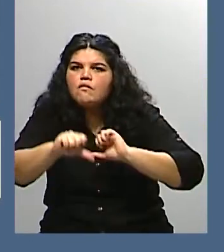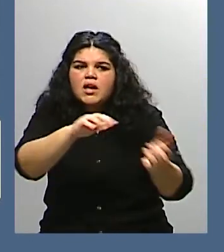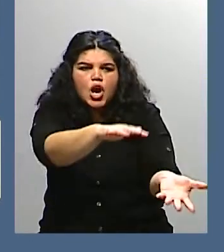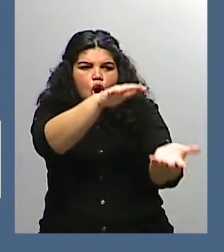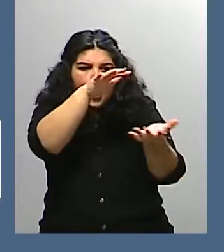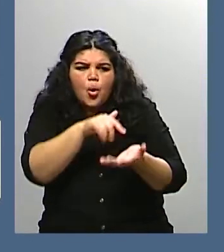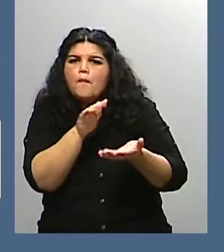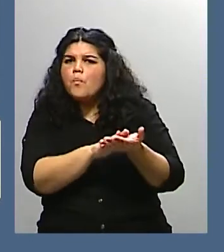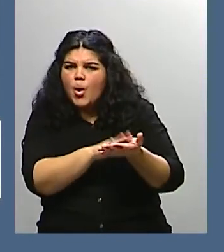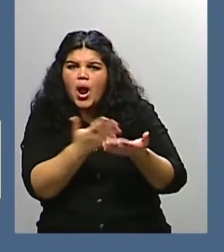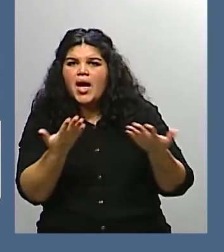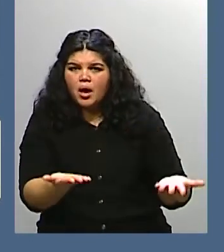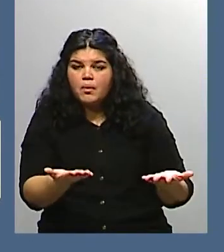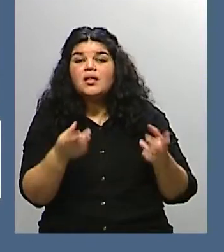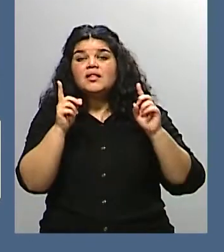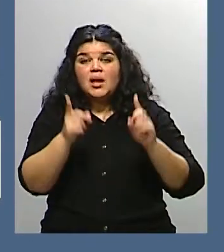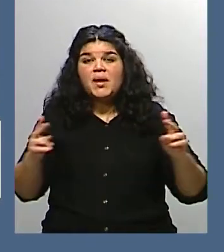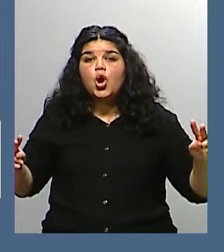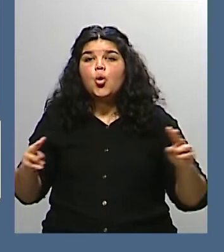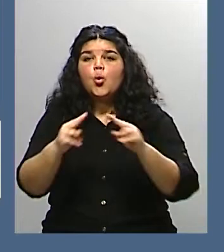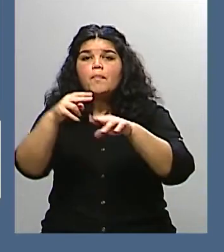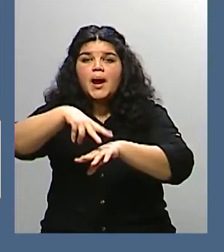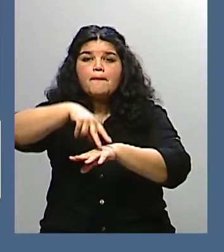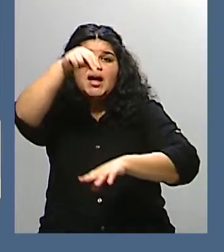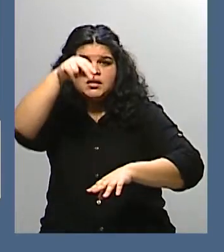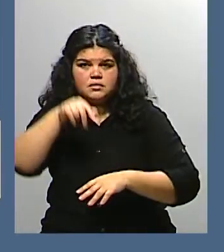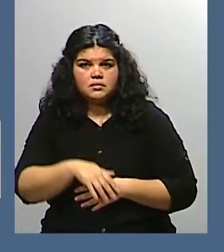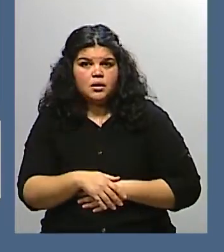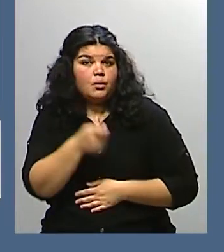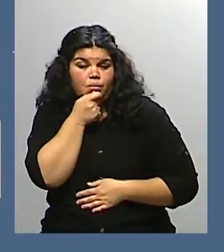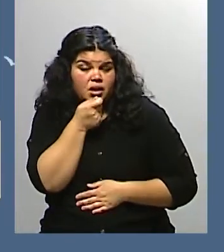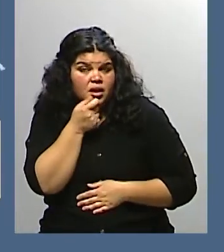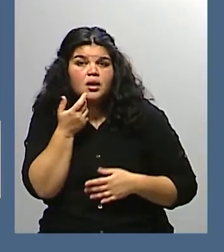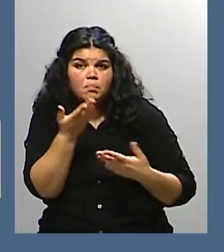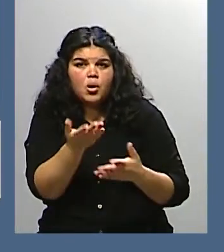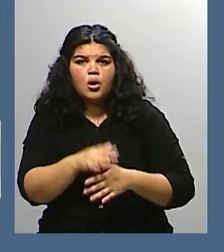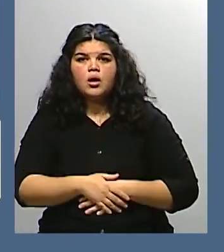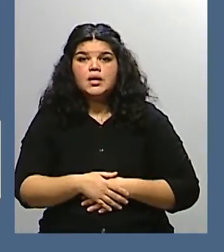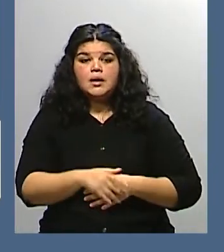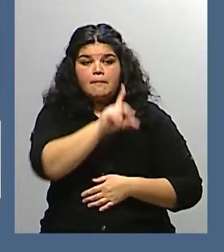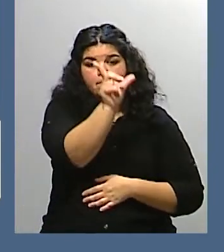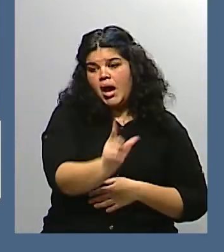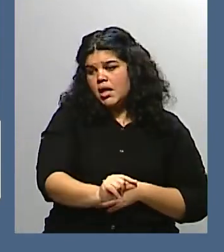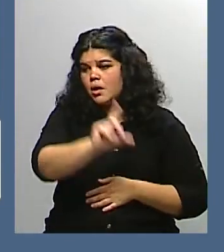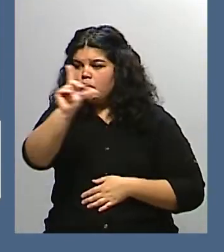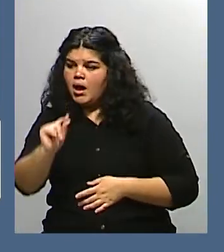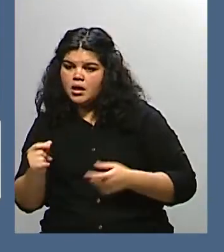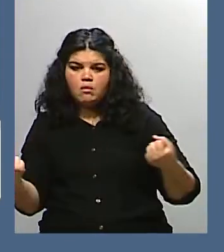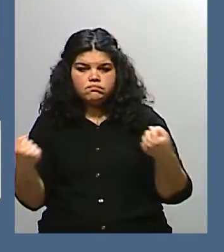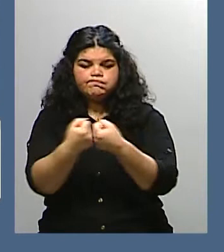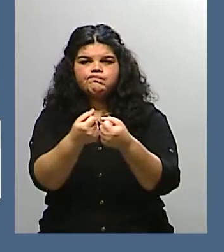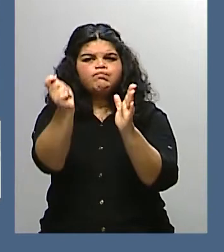París, donde se hacen unos acuerdos y se firman estos acuerdos, pero los países más desarrollados o